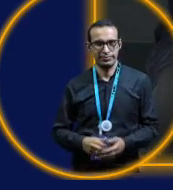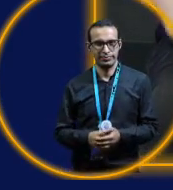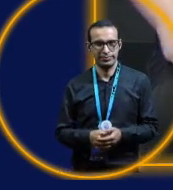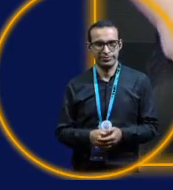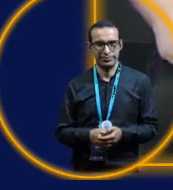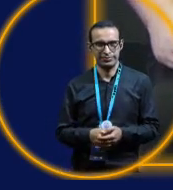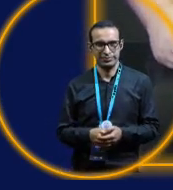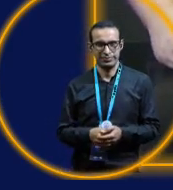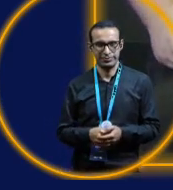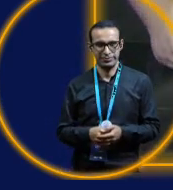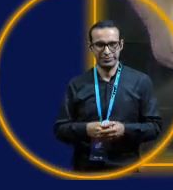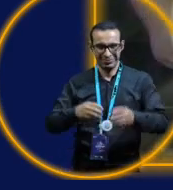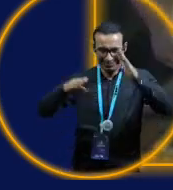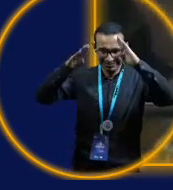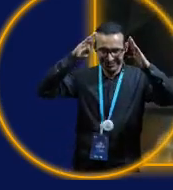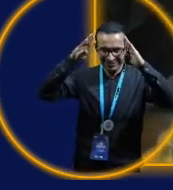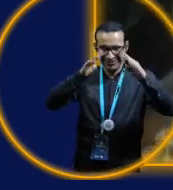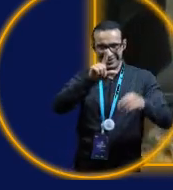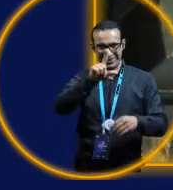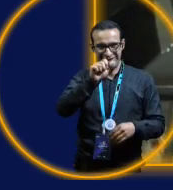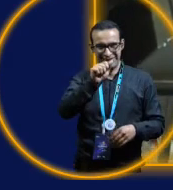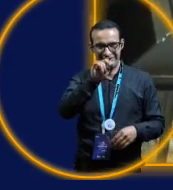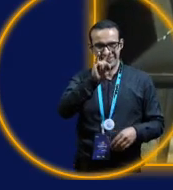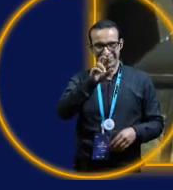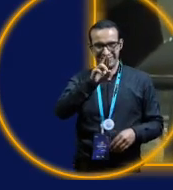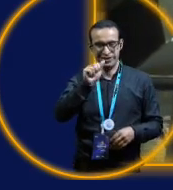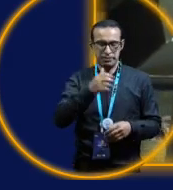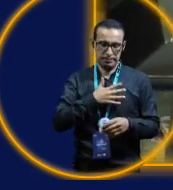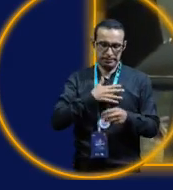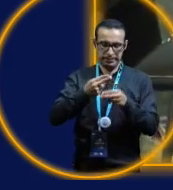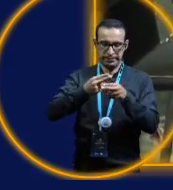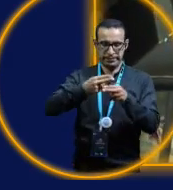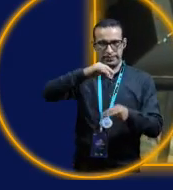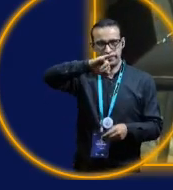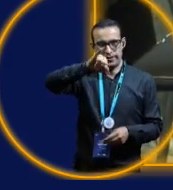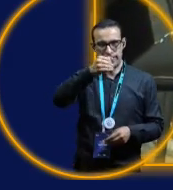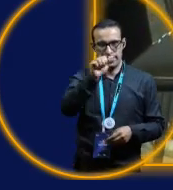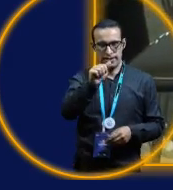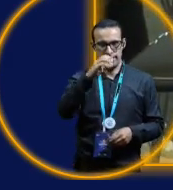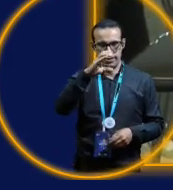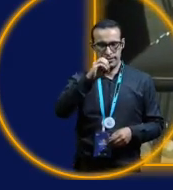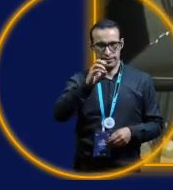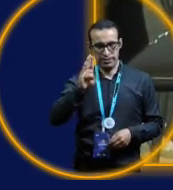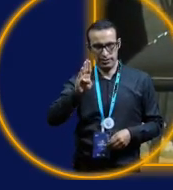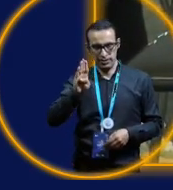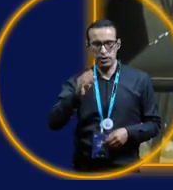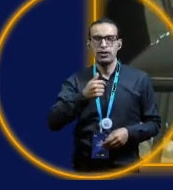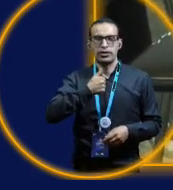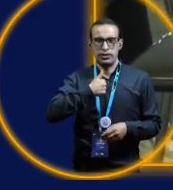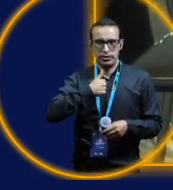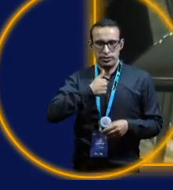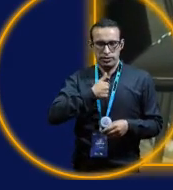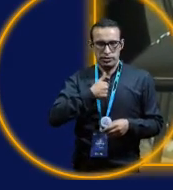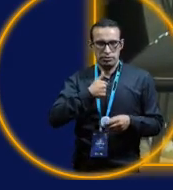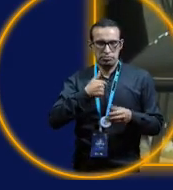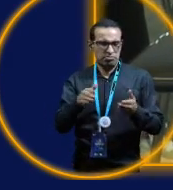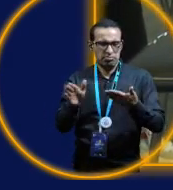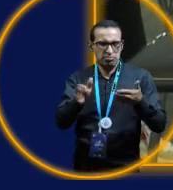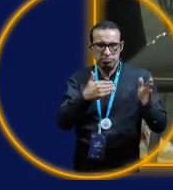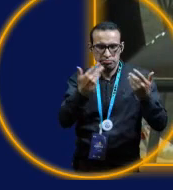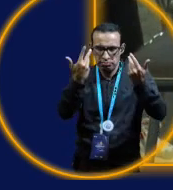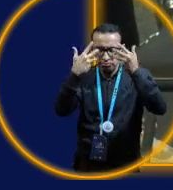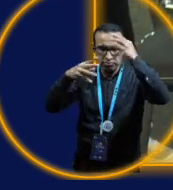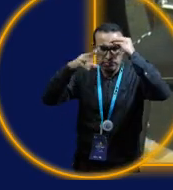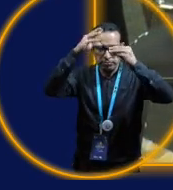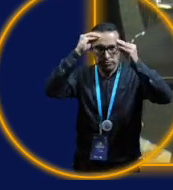pregunta Hola Laura soy Jacob y estoy actualmente iniciando unas clases sobre composición y